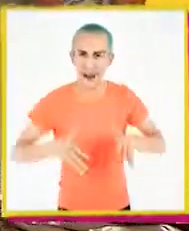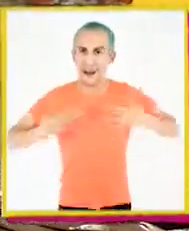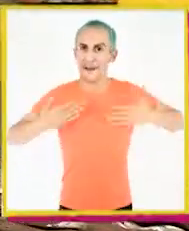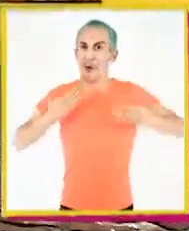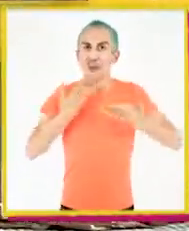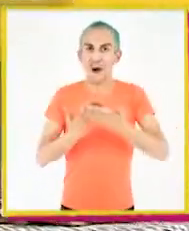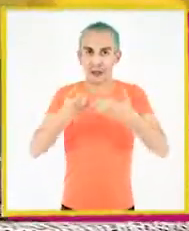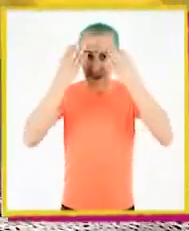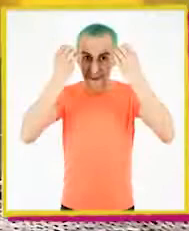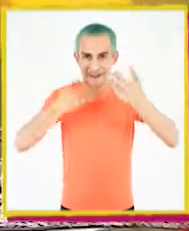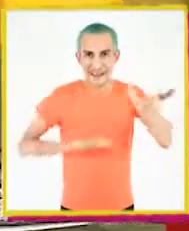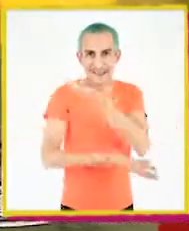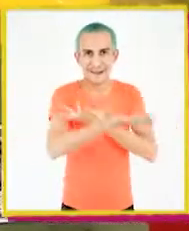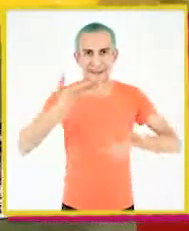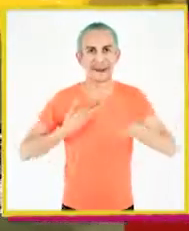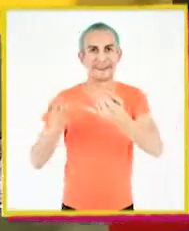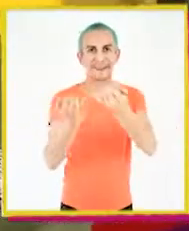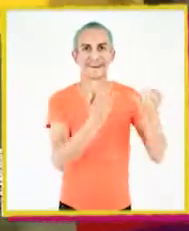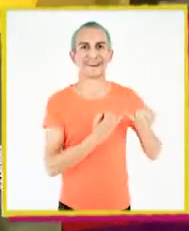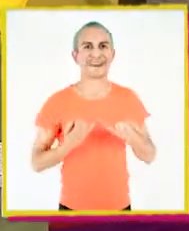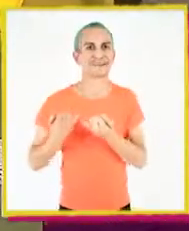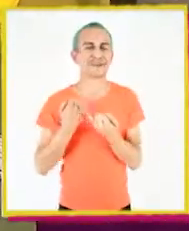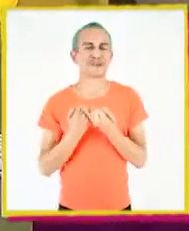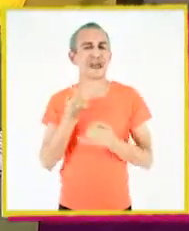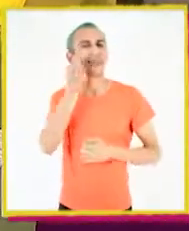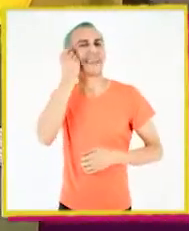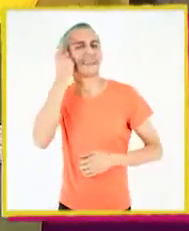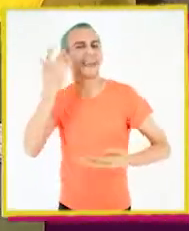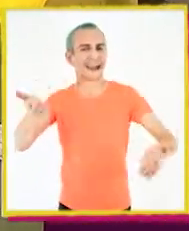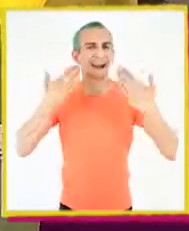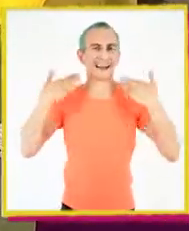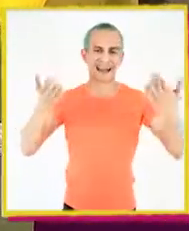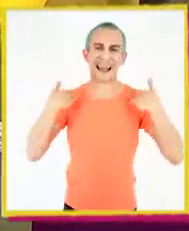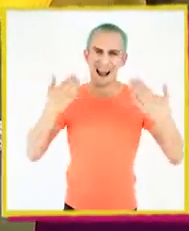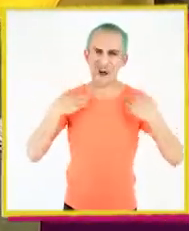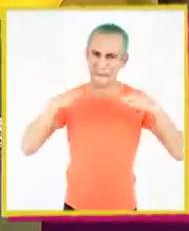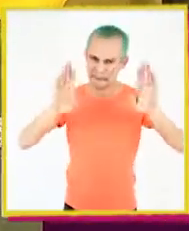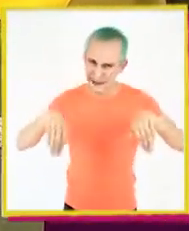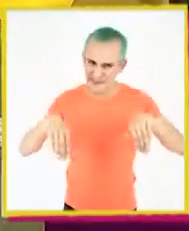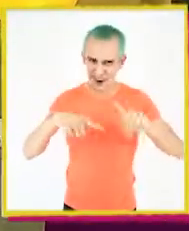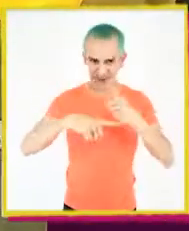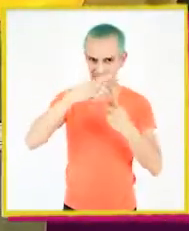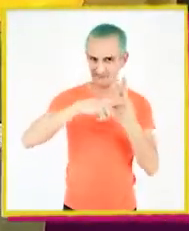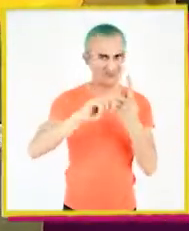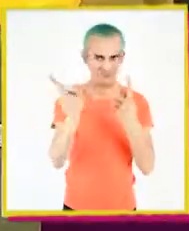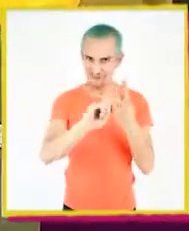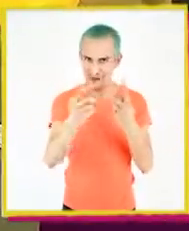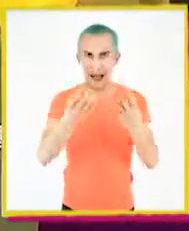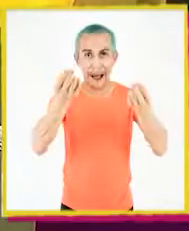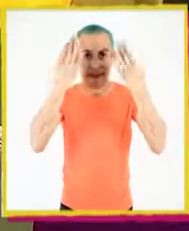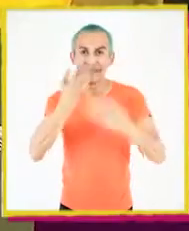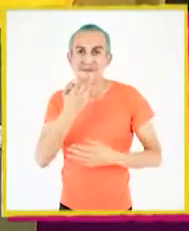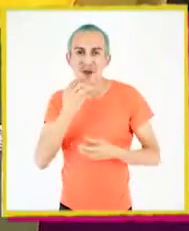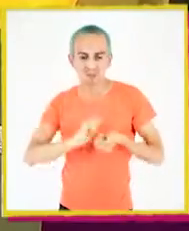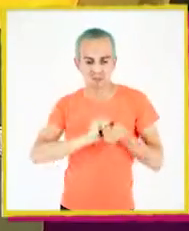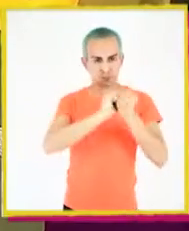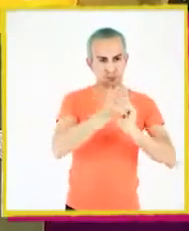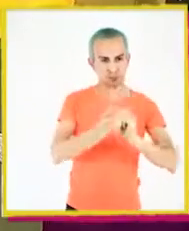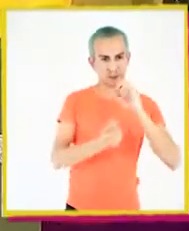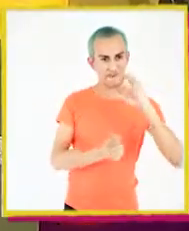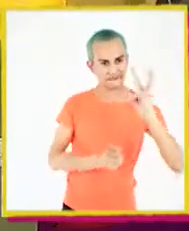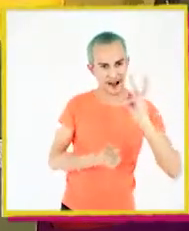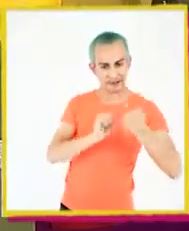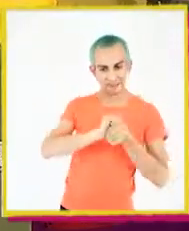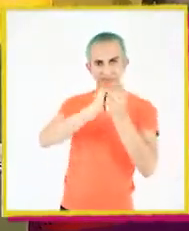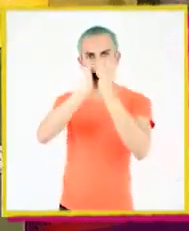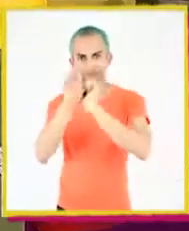el ánimo cuando aprendes y compartes con amigos. Comprendí que el calor no es lo mismo que la temperatura. Y aprendimos cómo convertir de